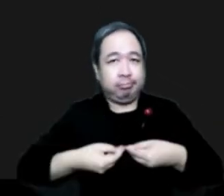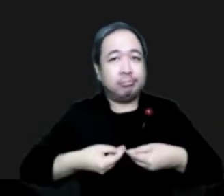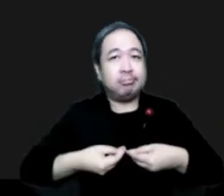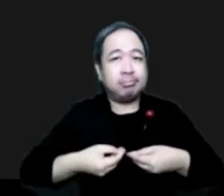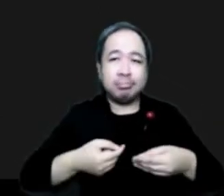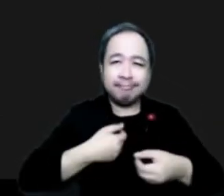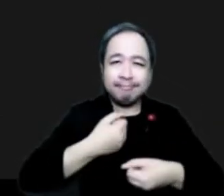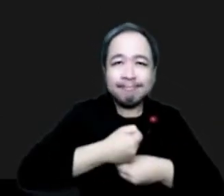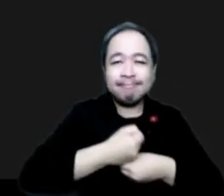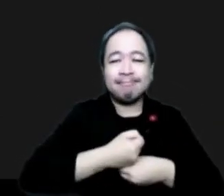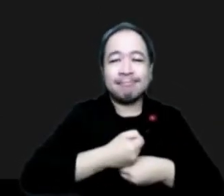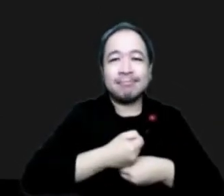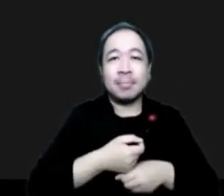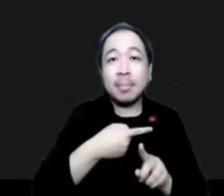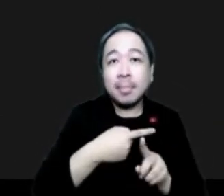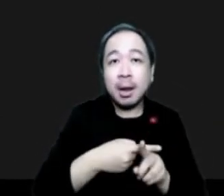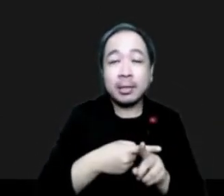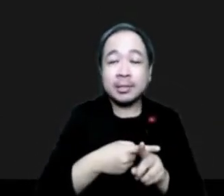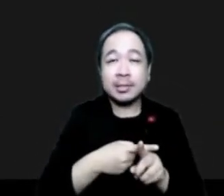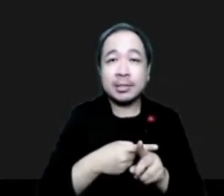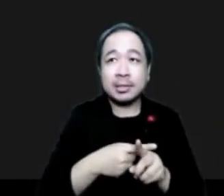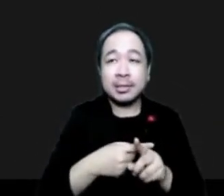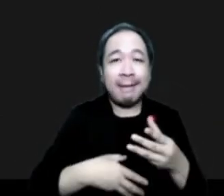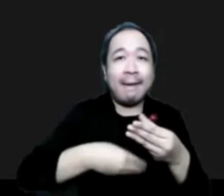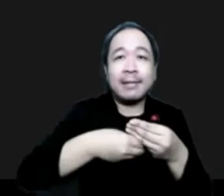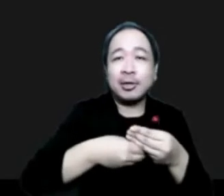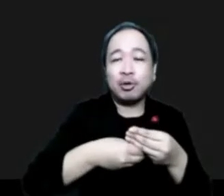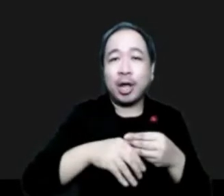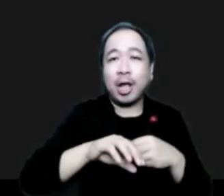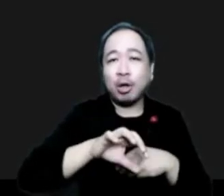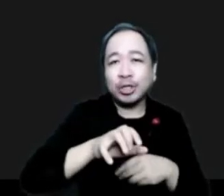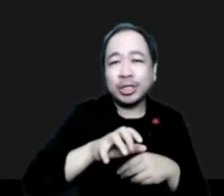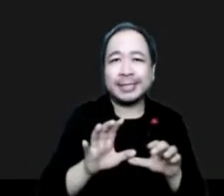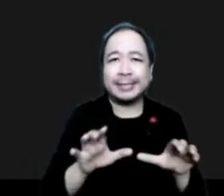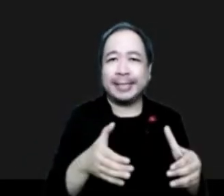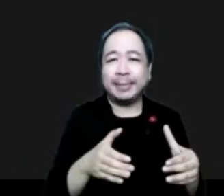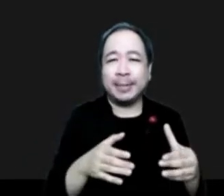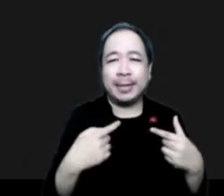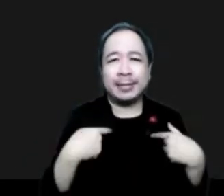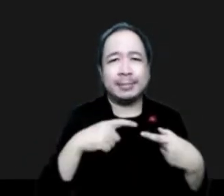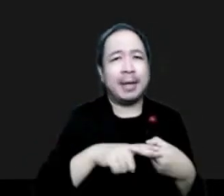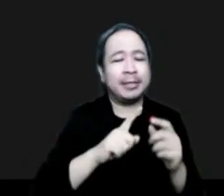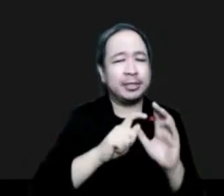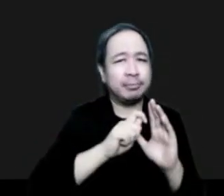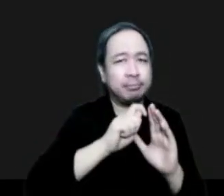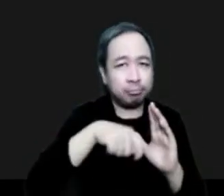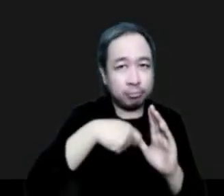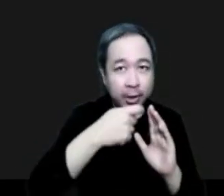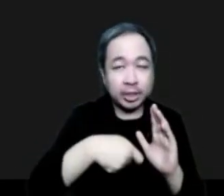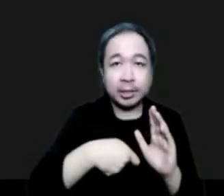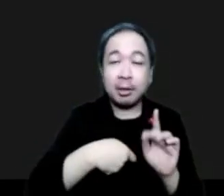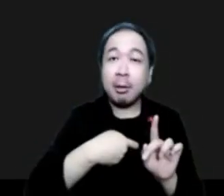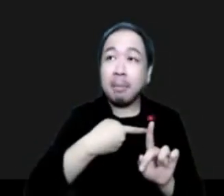que es el equipo español, más la coordinación que tenemos en estos momentos todavía